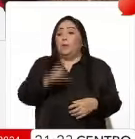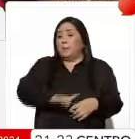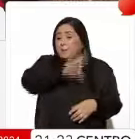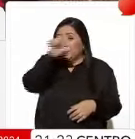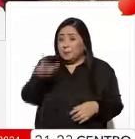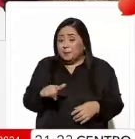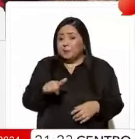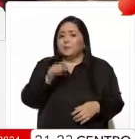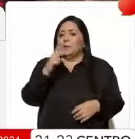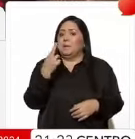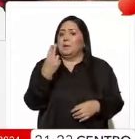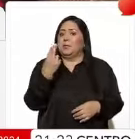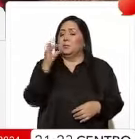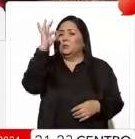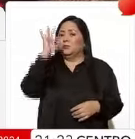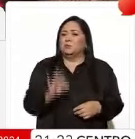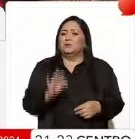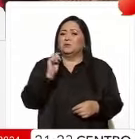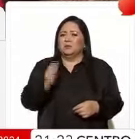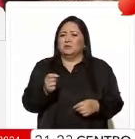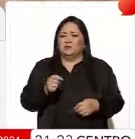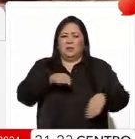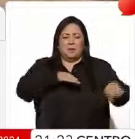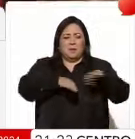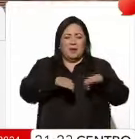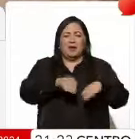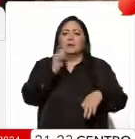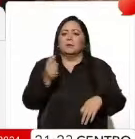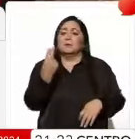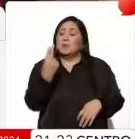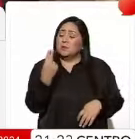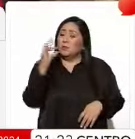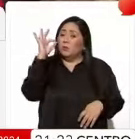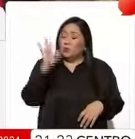luego, el 25% de la plantilla laboral,